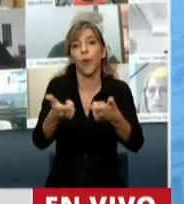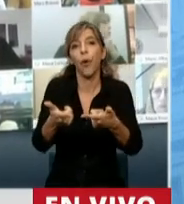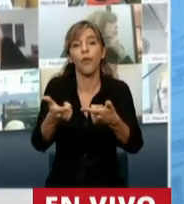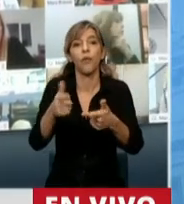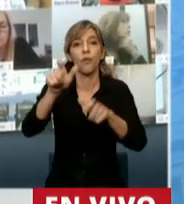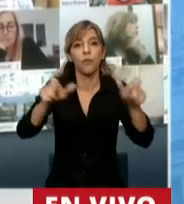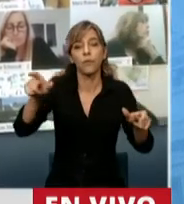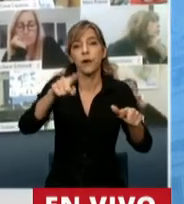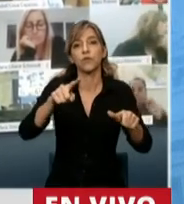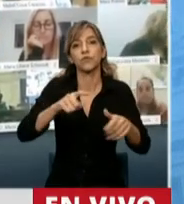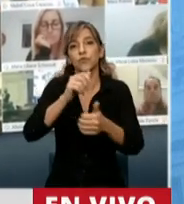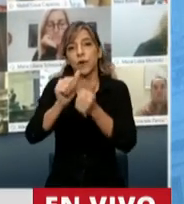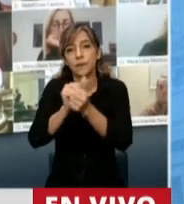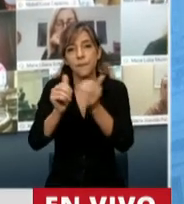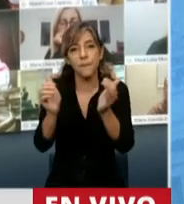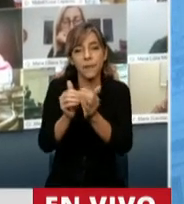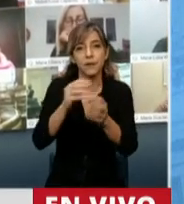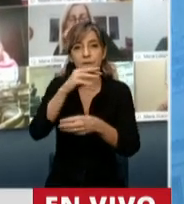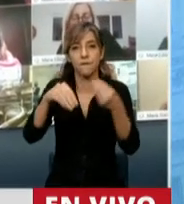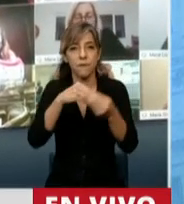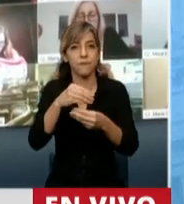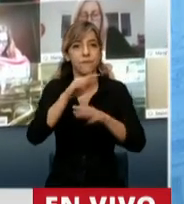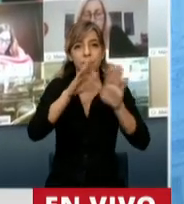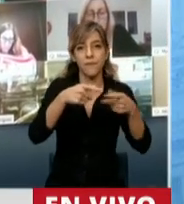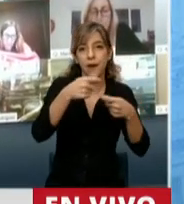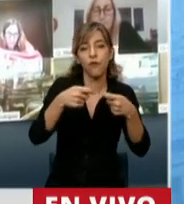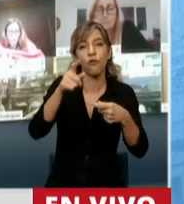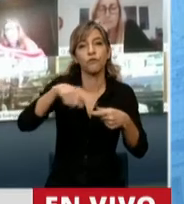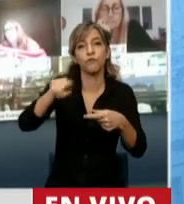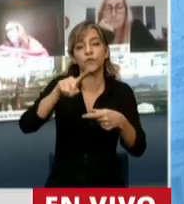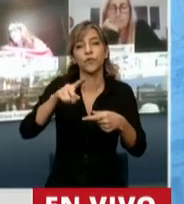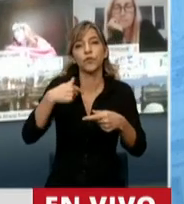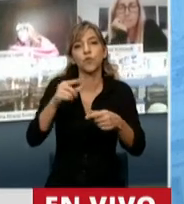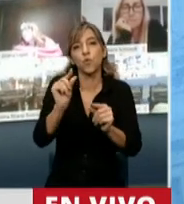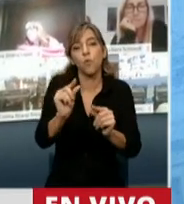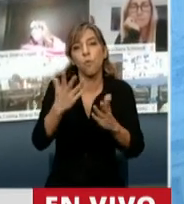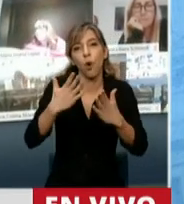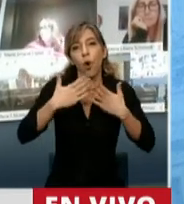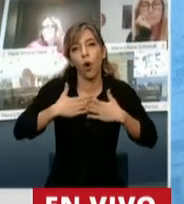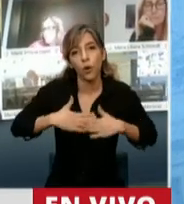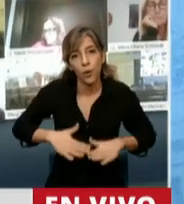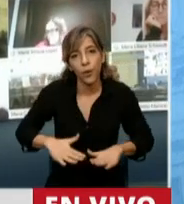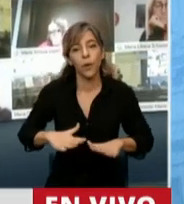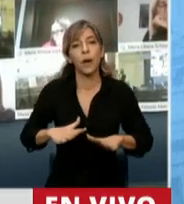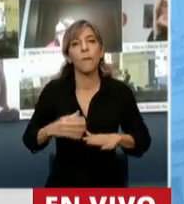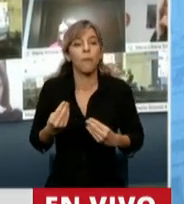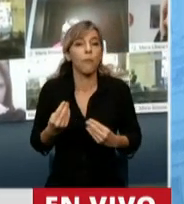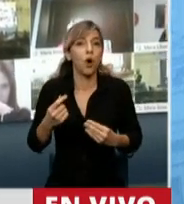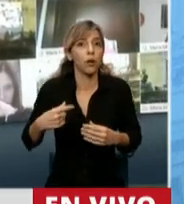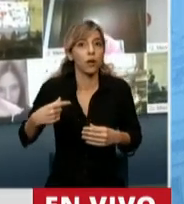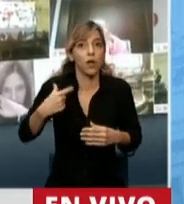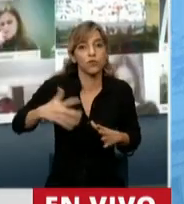pequeñas y medianas empresas a los comercios a todo el sector profundo y masivo y popular de nuestro país